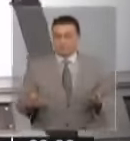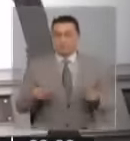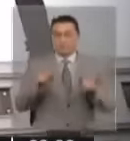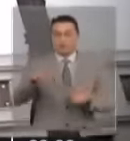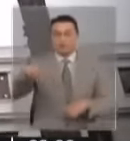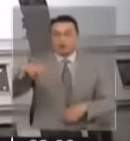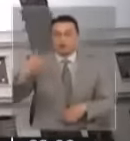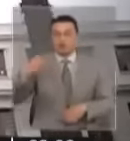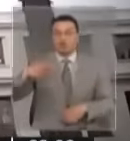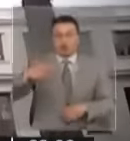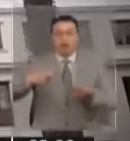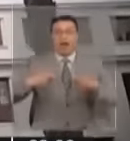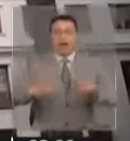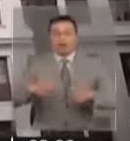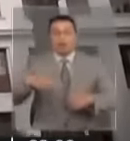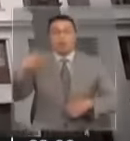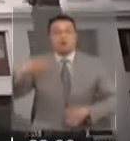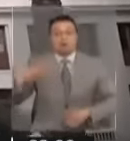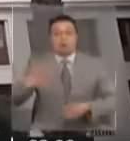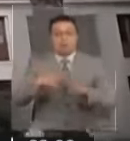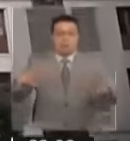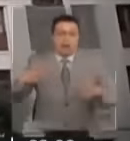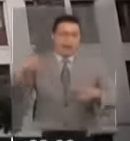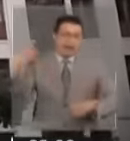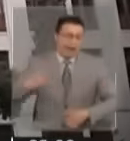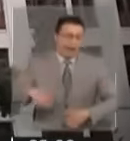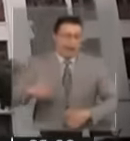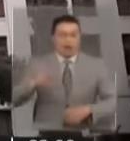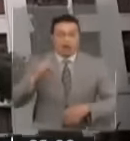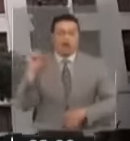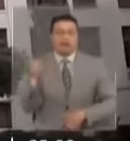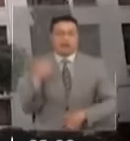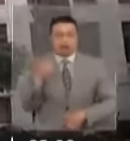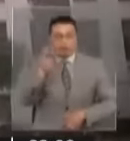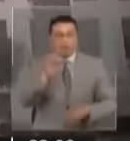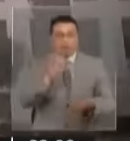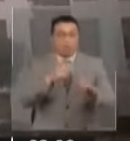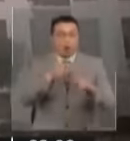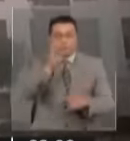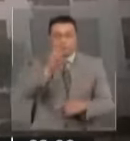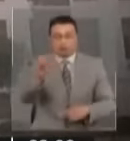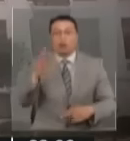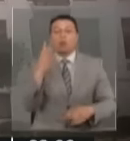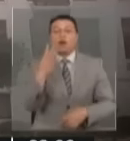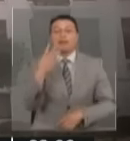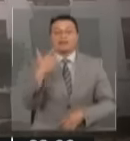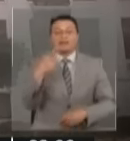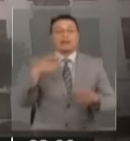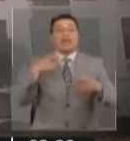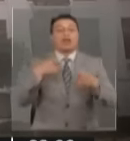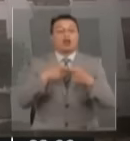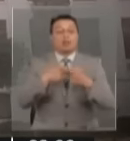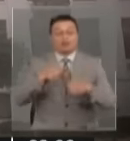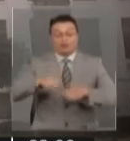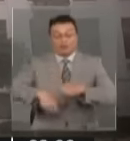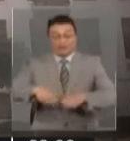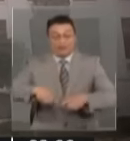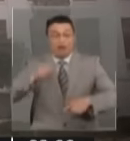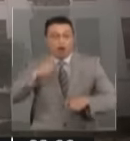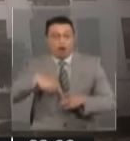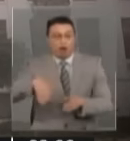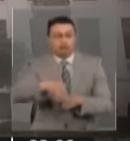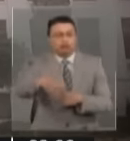comunas con el gasto municipal per cápita más alto a nivel nacional, lo que se refleja en los 47 kilómetros de ciclovía proyectada, en los